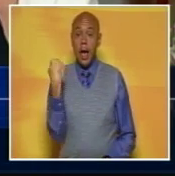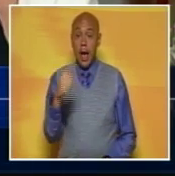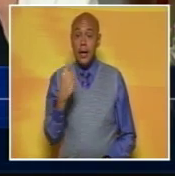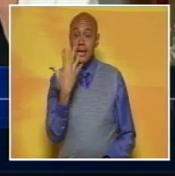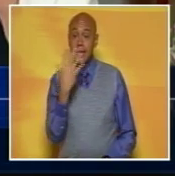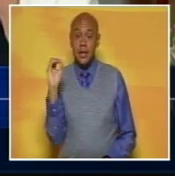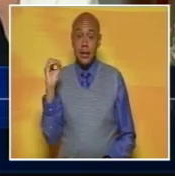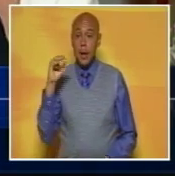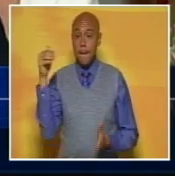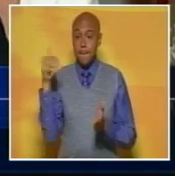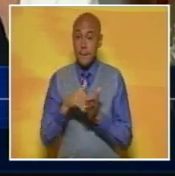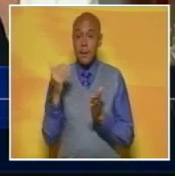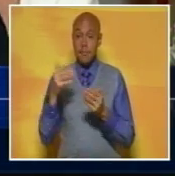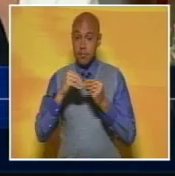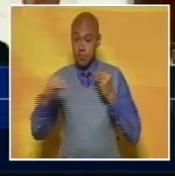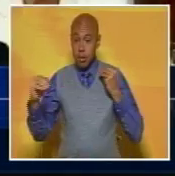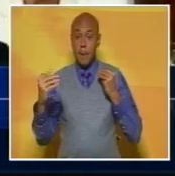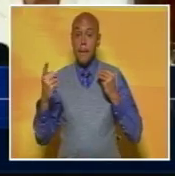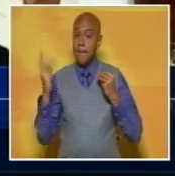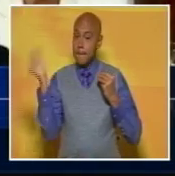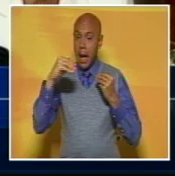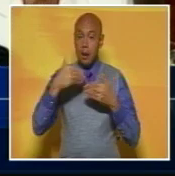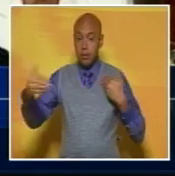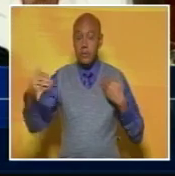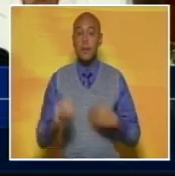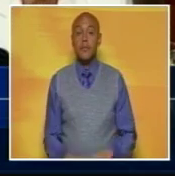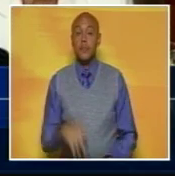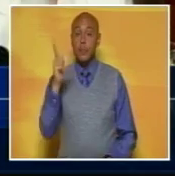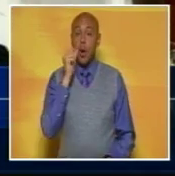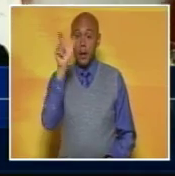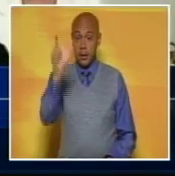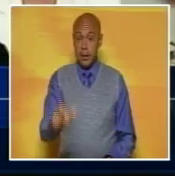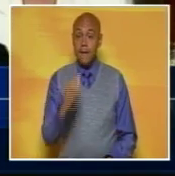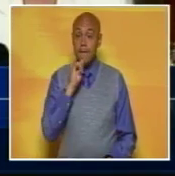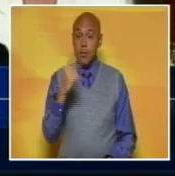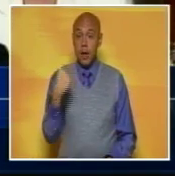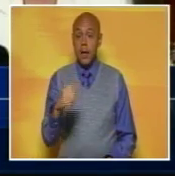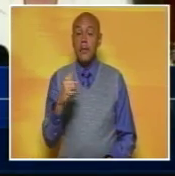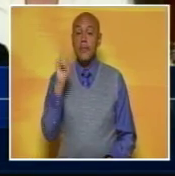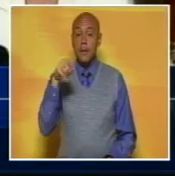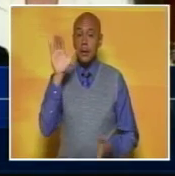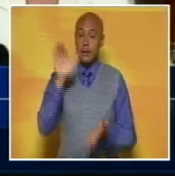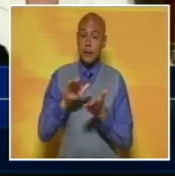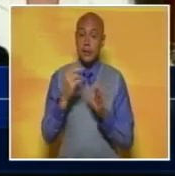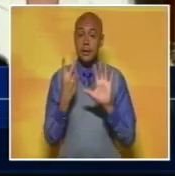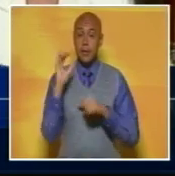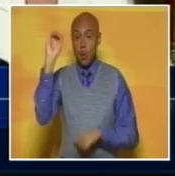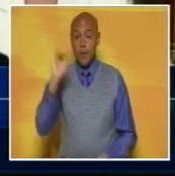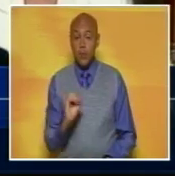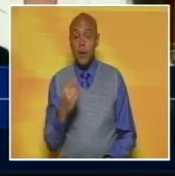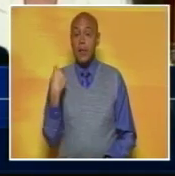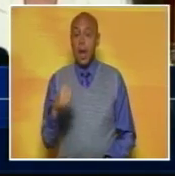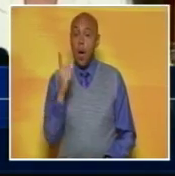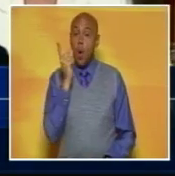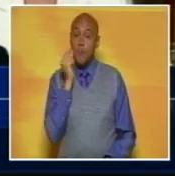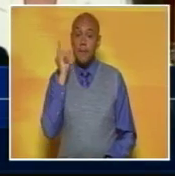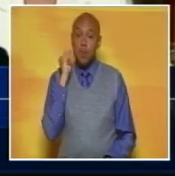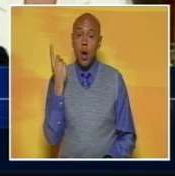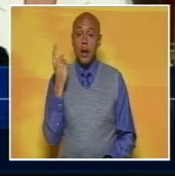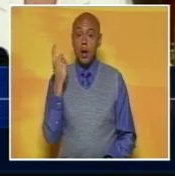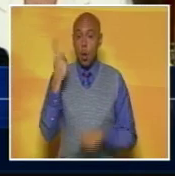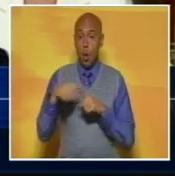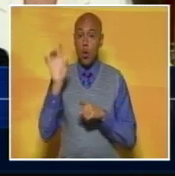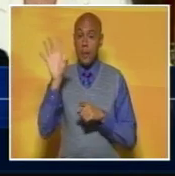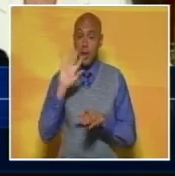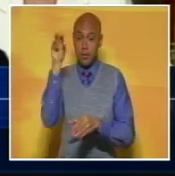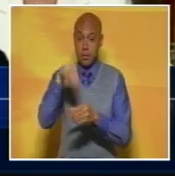millas completadas de esa muralla. Trump destacó una reducción del 75% del flujo de inmigrantes procedentes